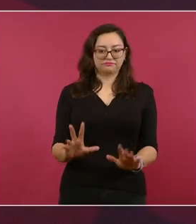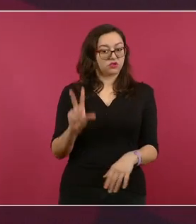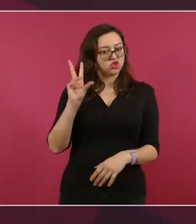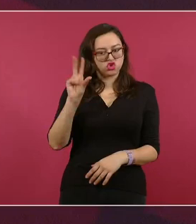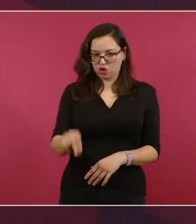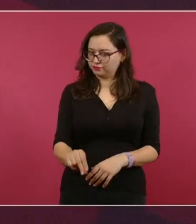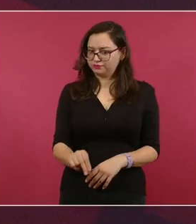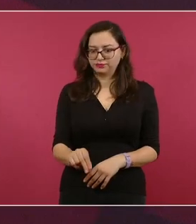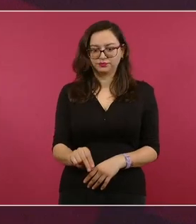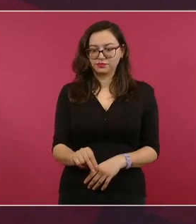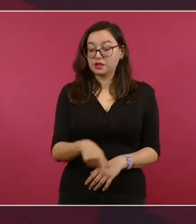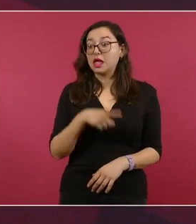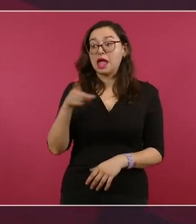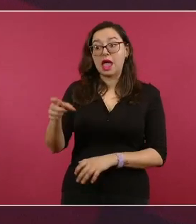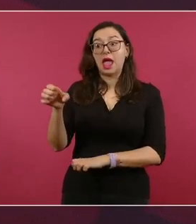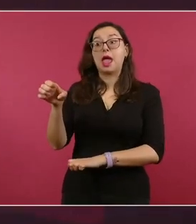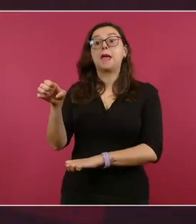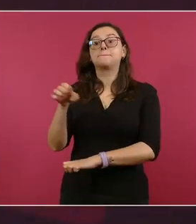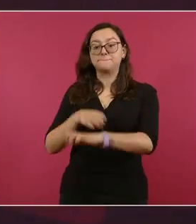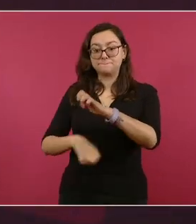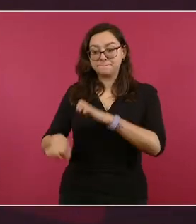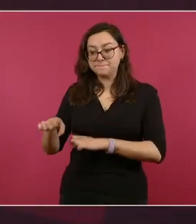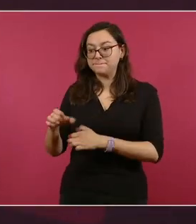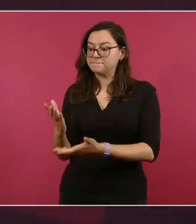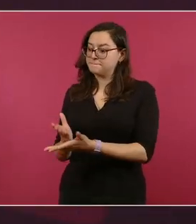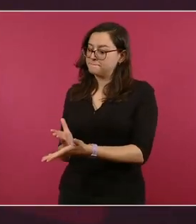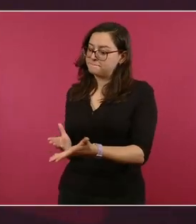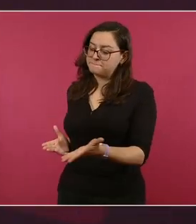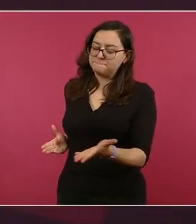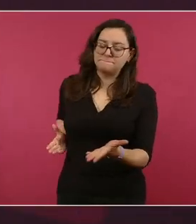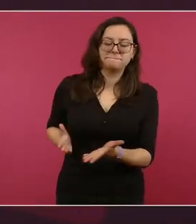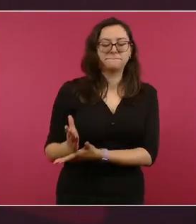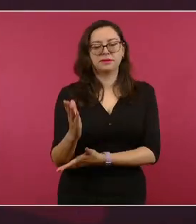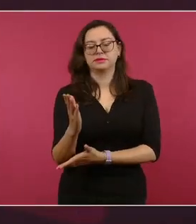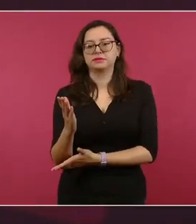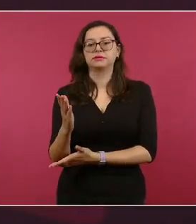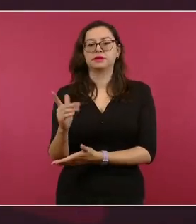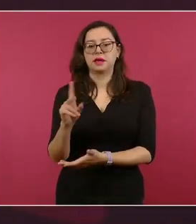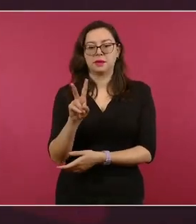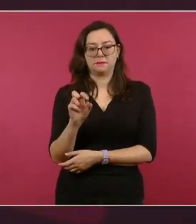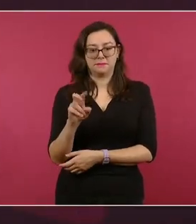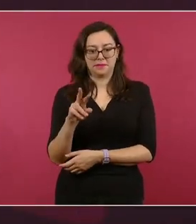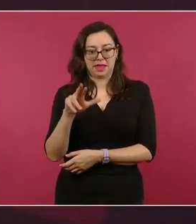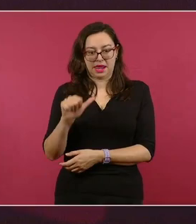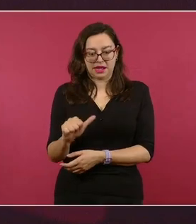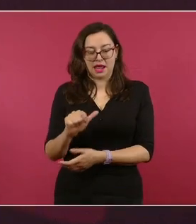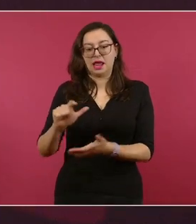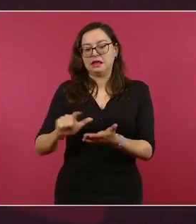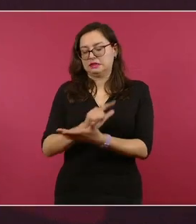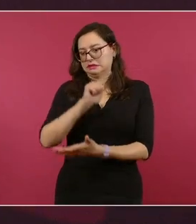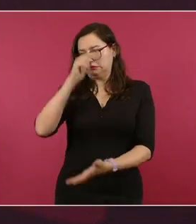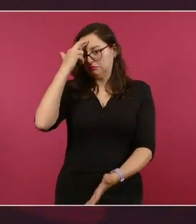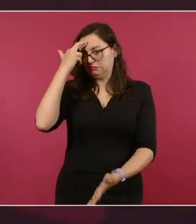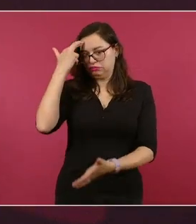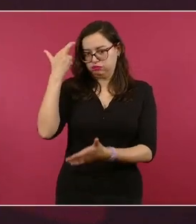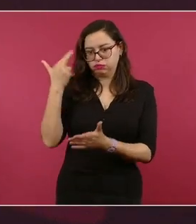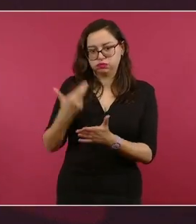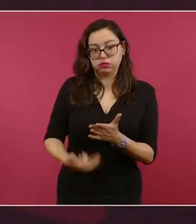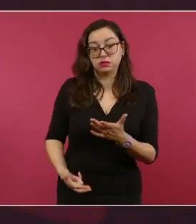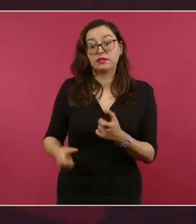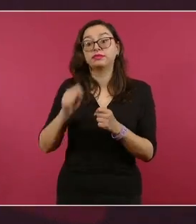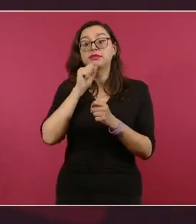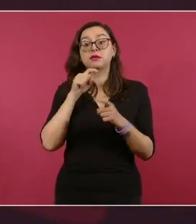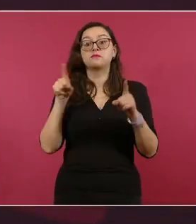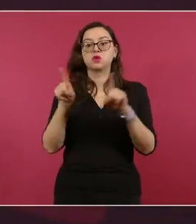derecho, el local de la embajada. Viola la Convención de Viena sobre relaciones diplomáticas de manera reiterada al atentar contra la vida y